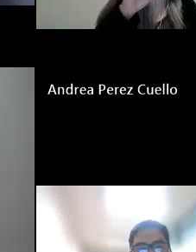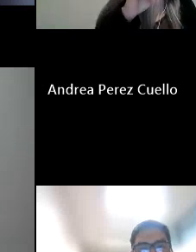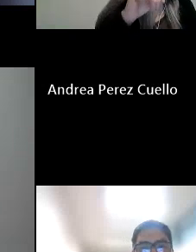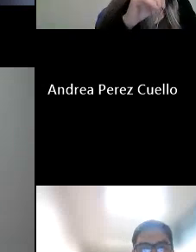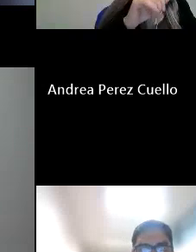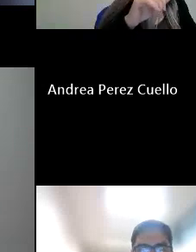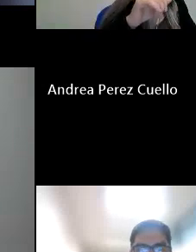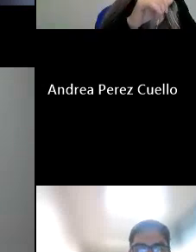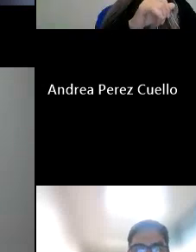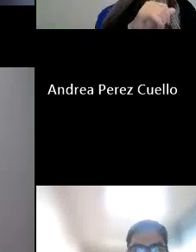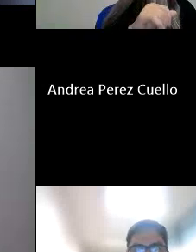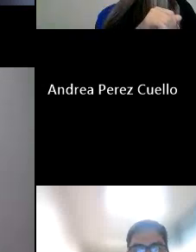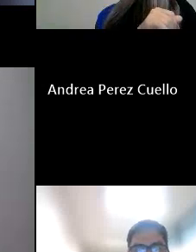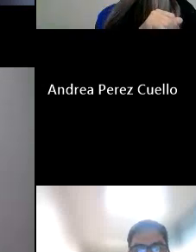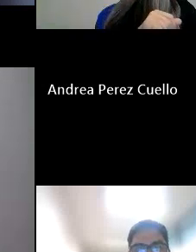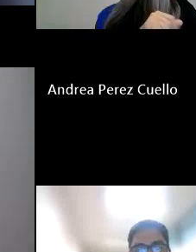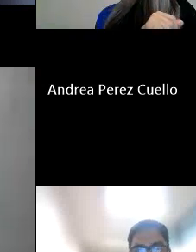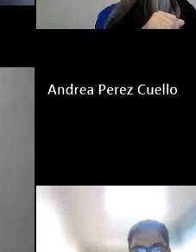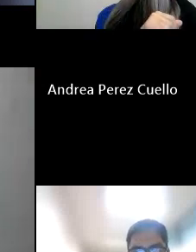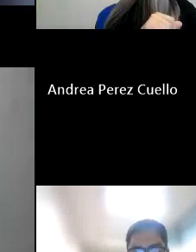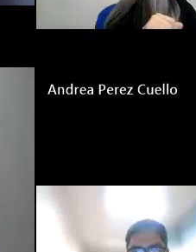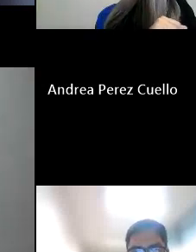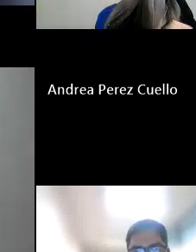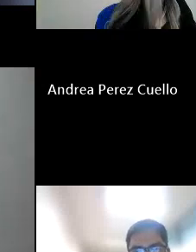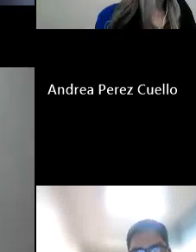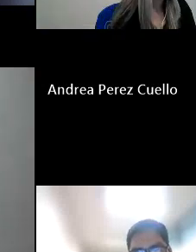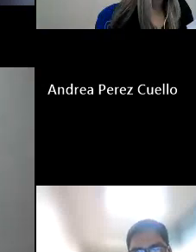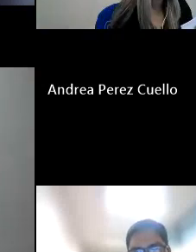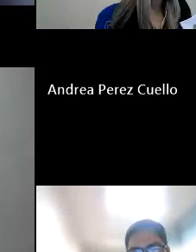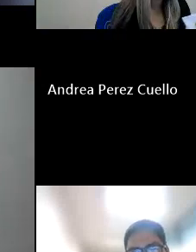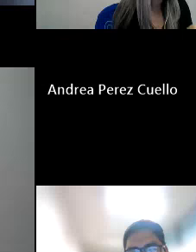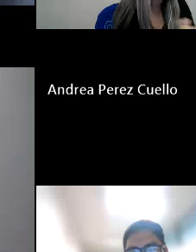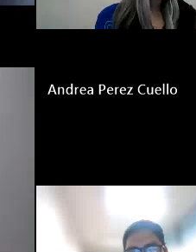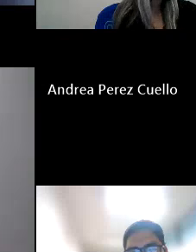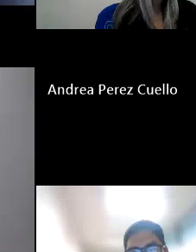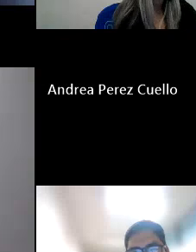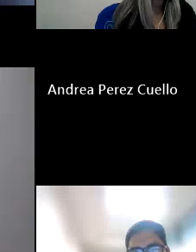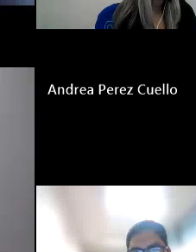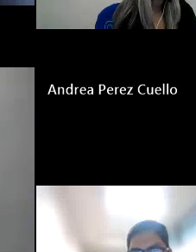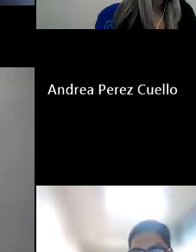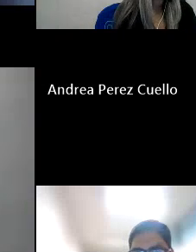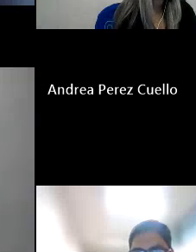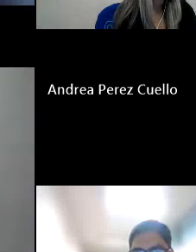se tiene que hacer el plan de acompañamiento emocional y conductual, ¿ya?